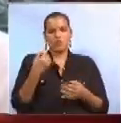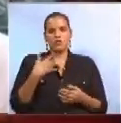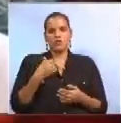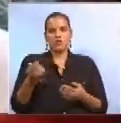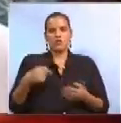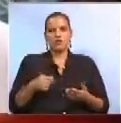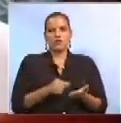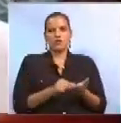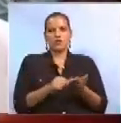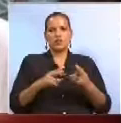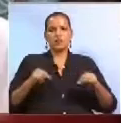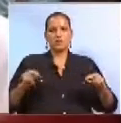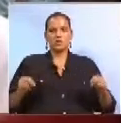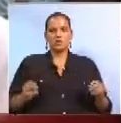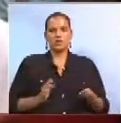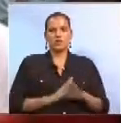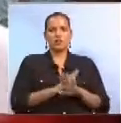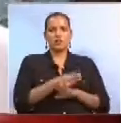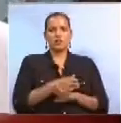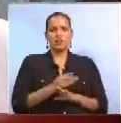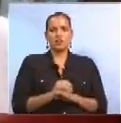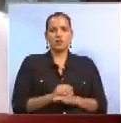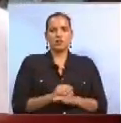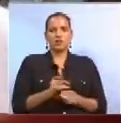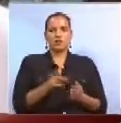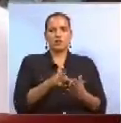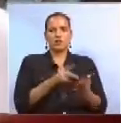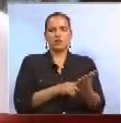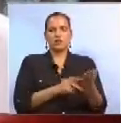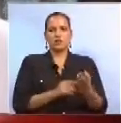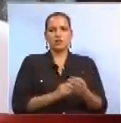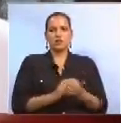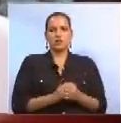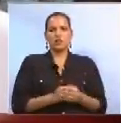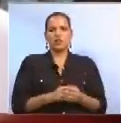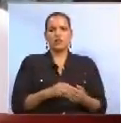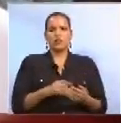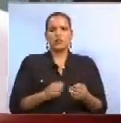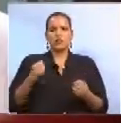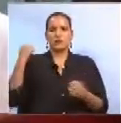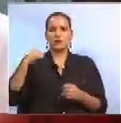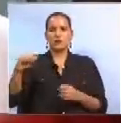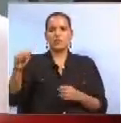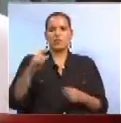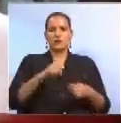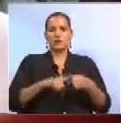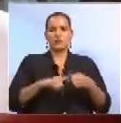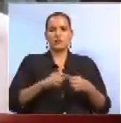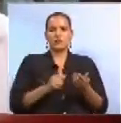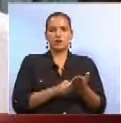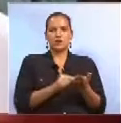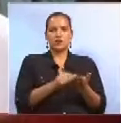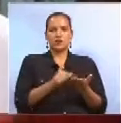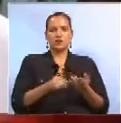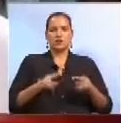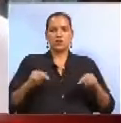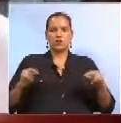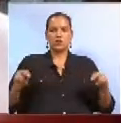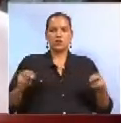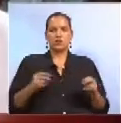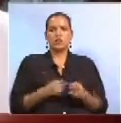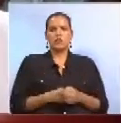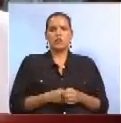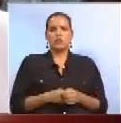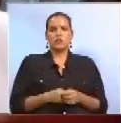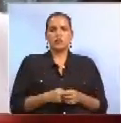del Ambiente. Segundo, ese es como un plan. Y segundo, pues marcharemos a Quito, marcharemos al ministerio